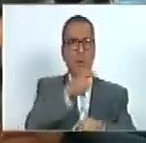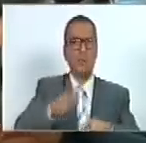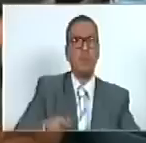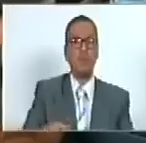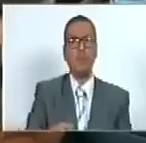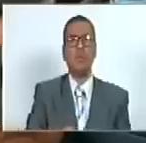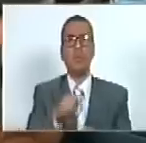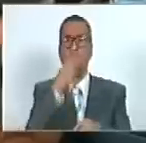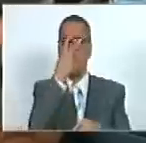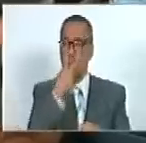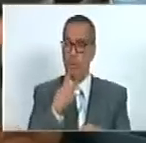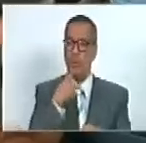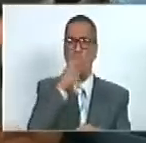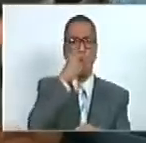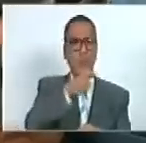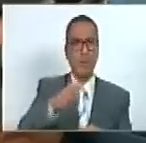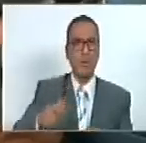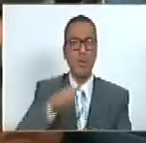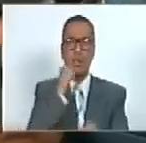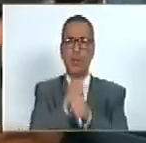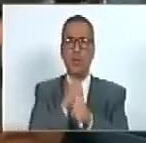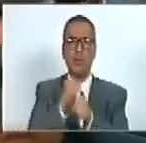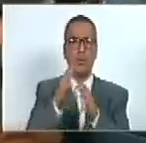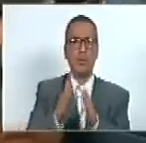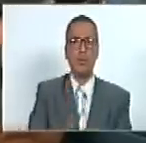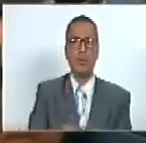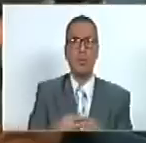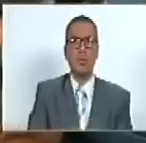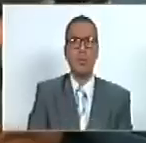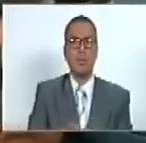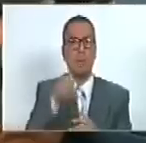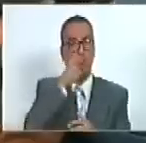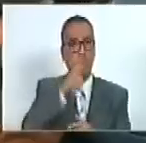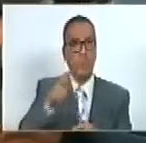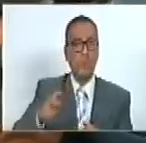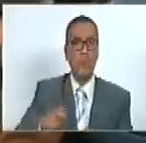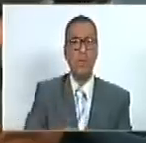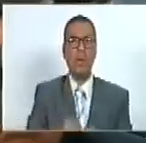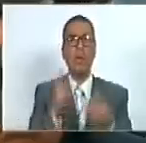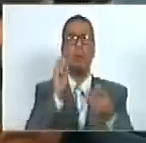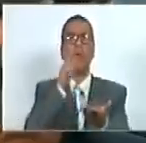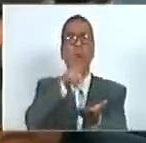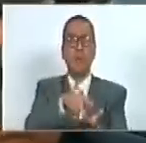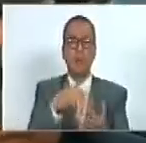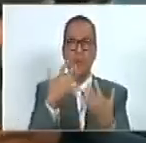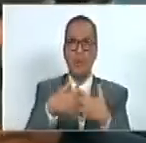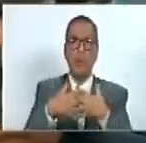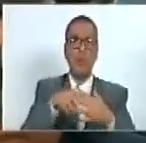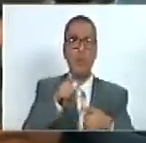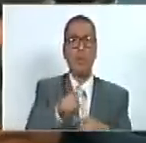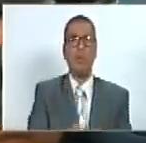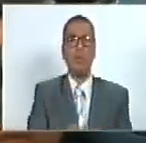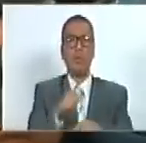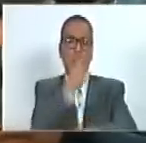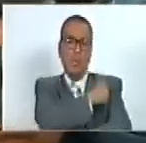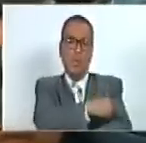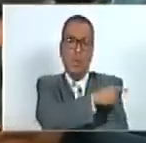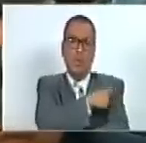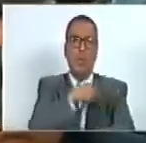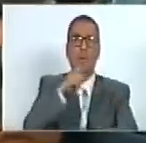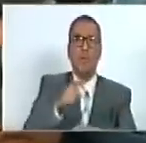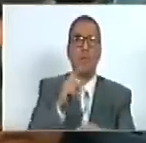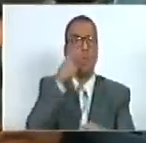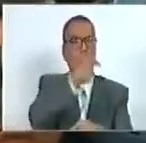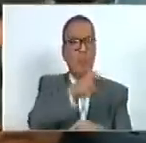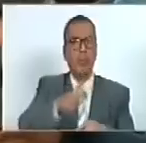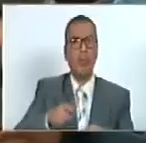pueblo pobre, el pueblo trabajador, el pueblo que va a la fábrica, el pueblo que está en los hospitales, el pueblo